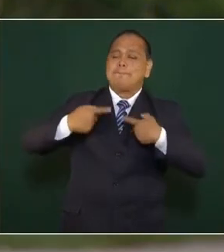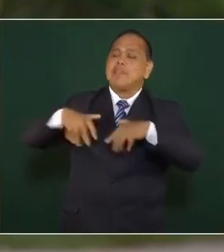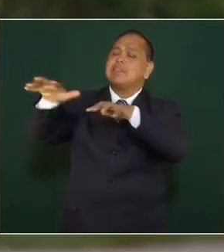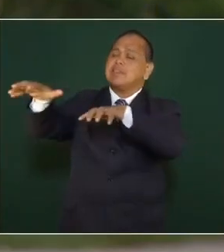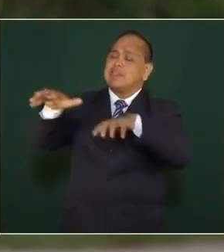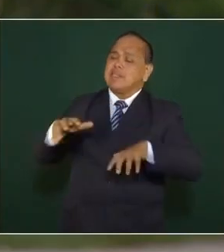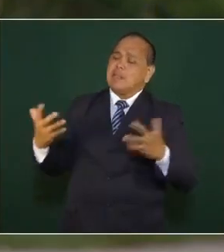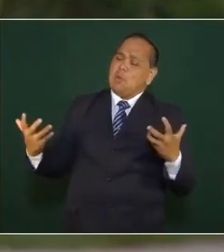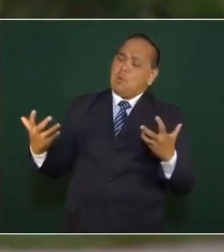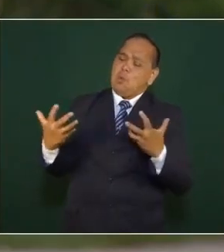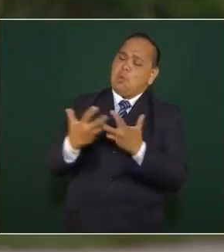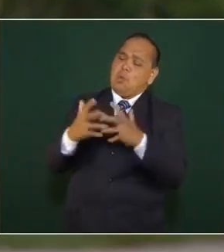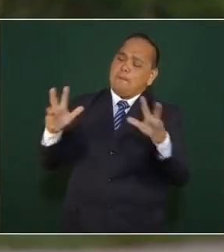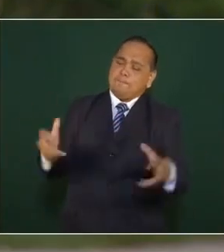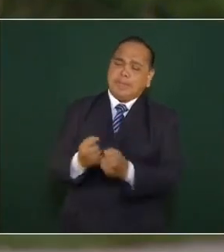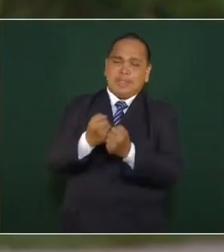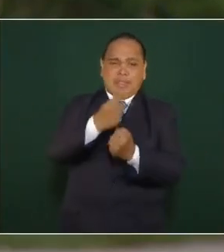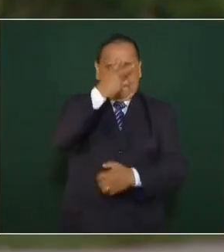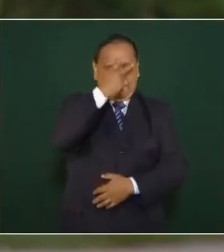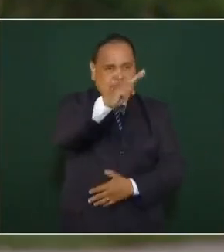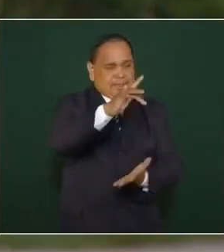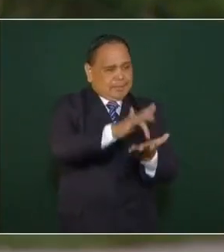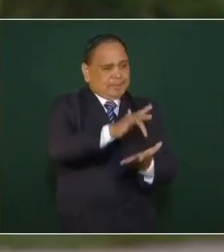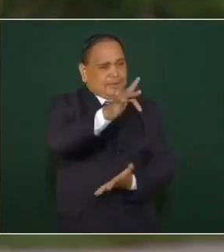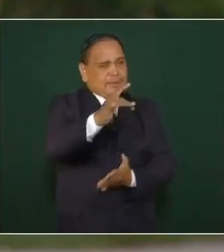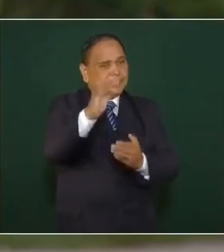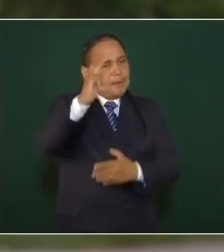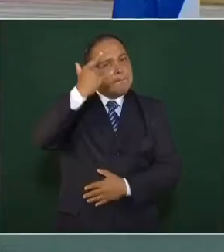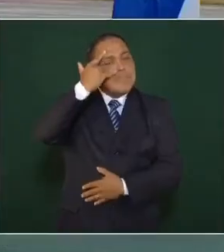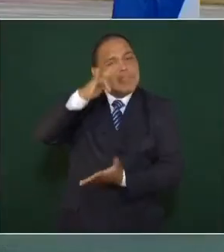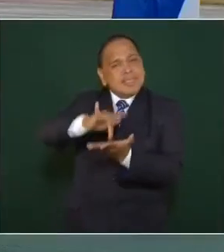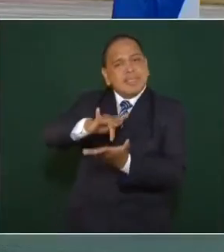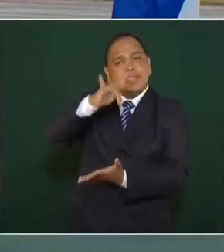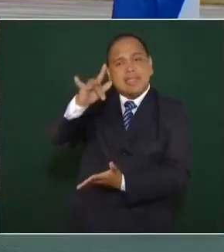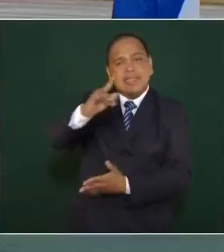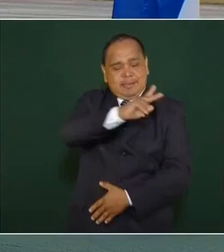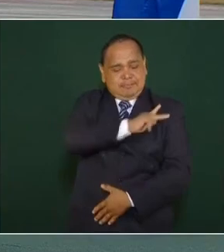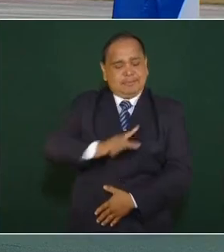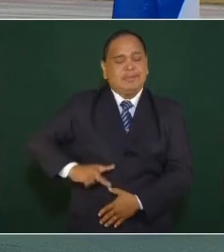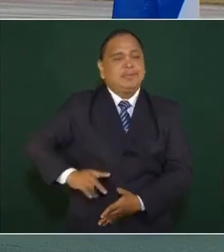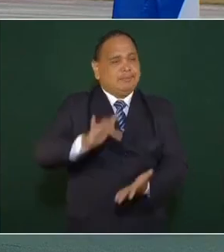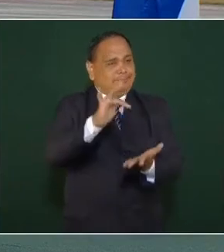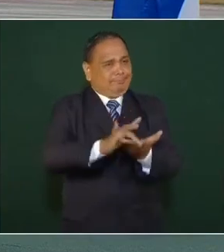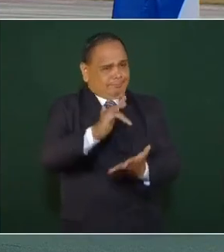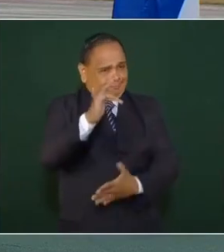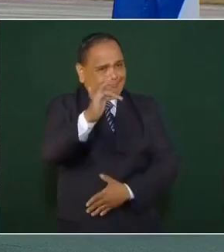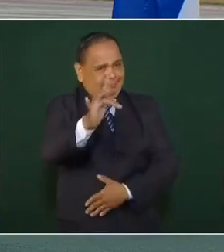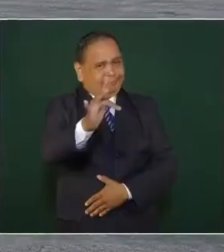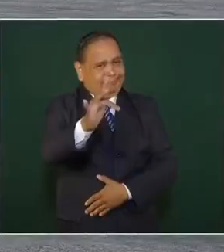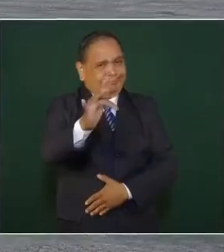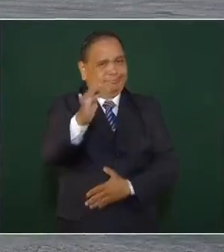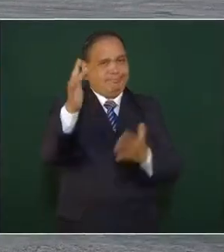nos salvará. Gracias, México. Gracias, Campeche. Gracias, presidente.